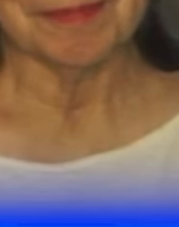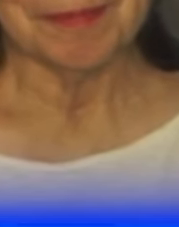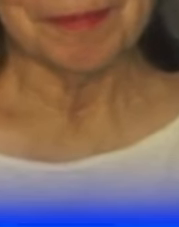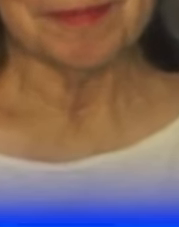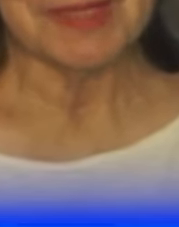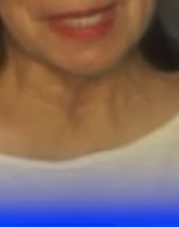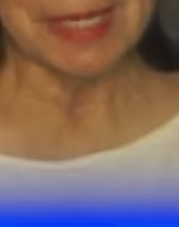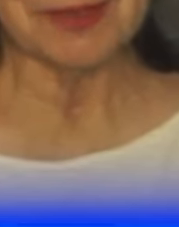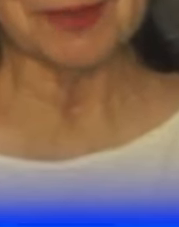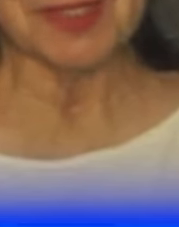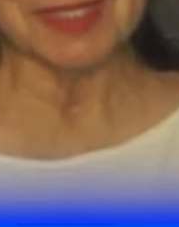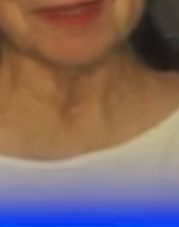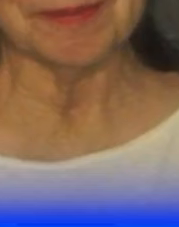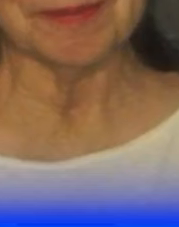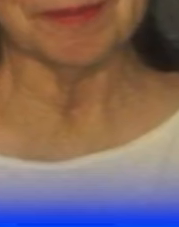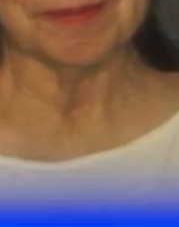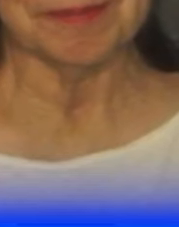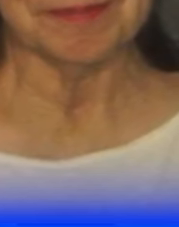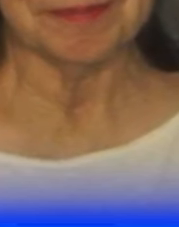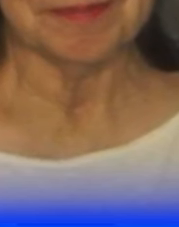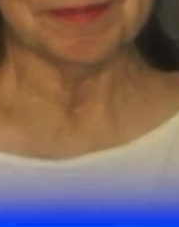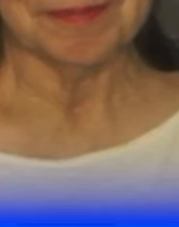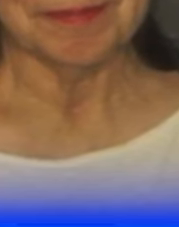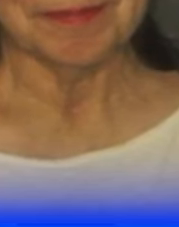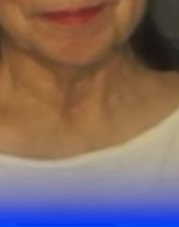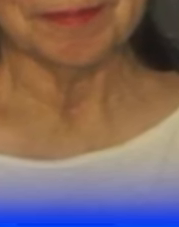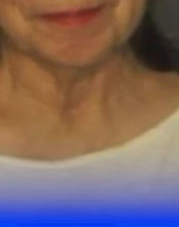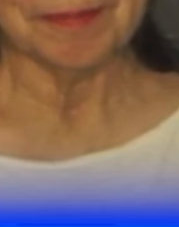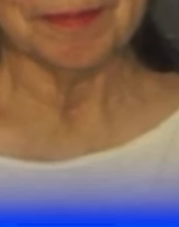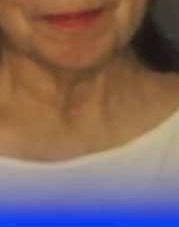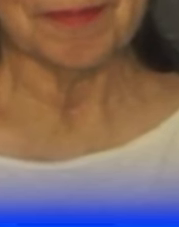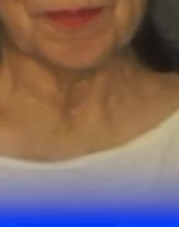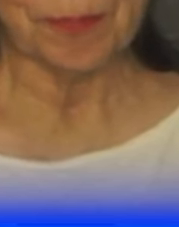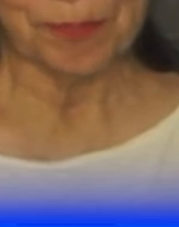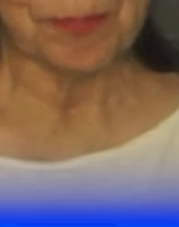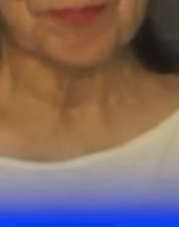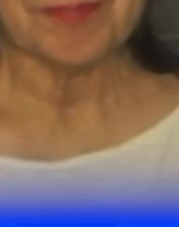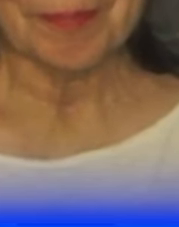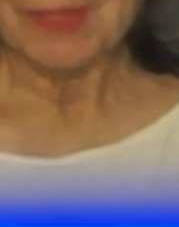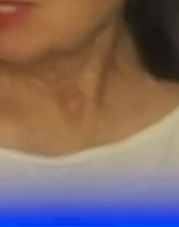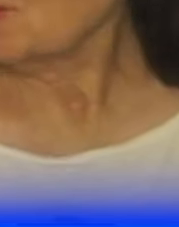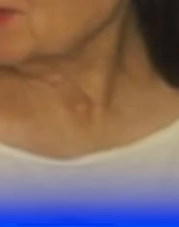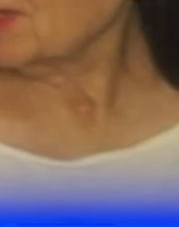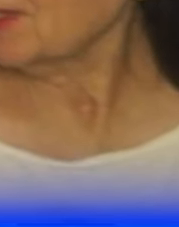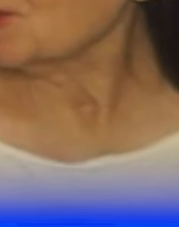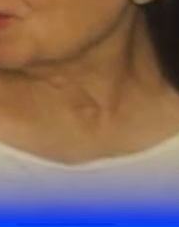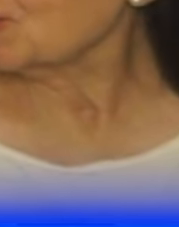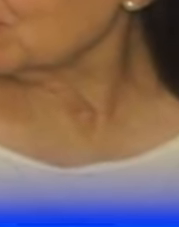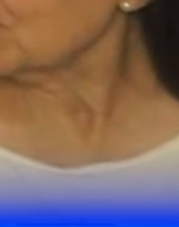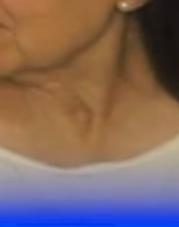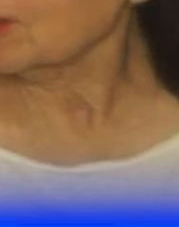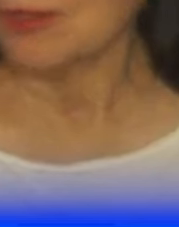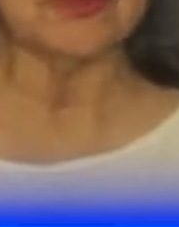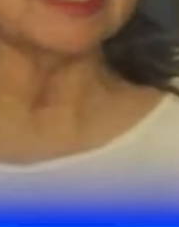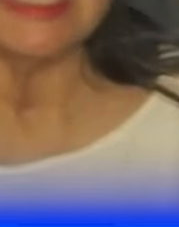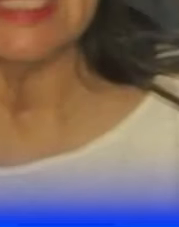la Teletón. Claro, sí. Unas de un año anterior y otras de este año. La verdad que son